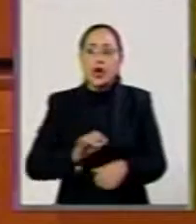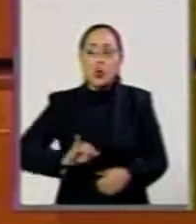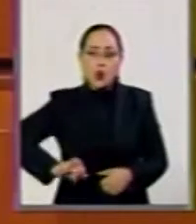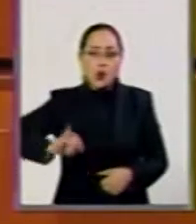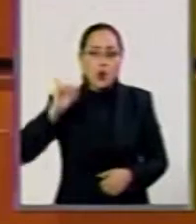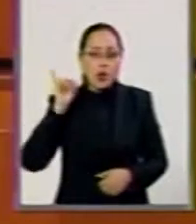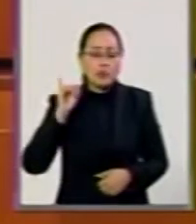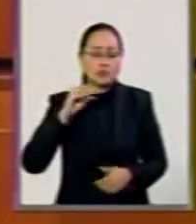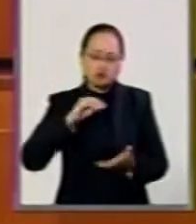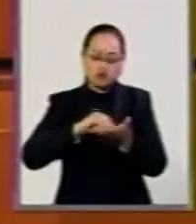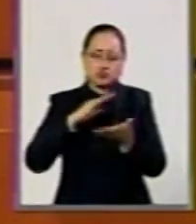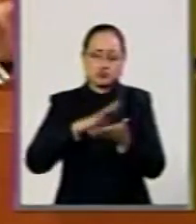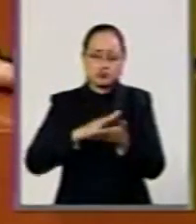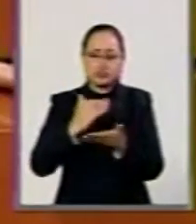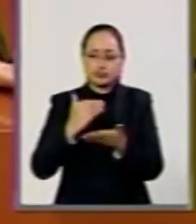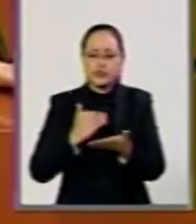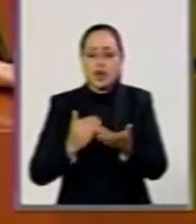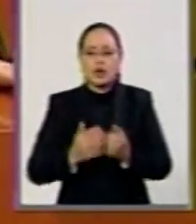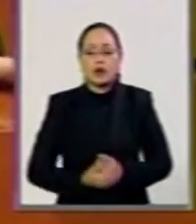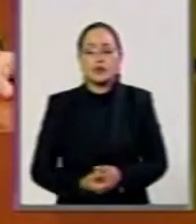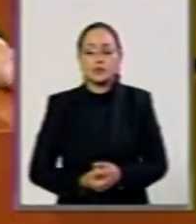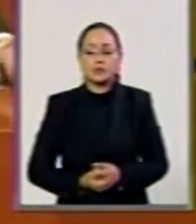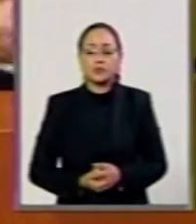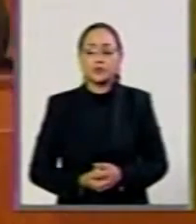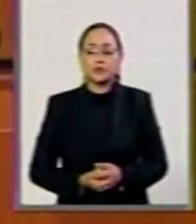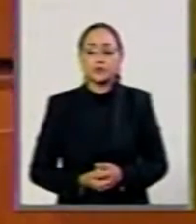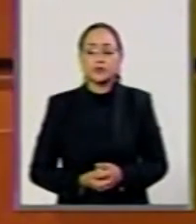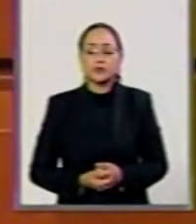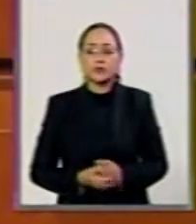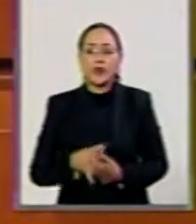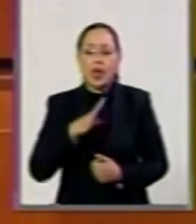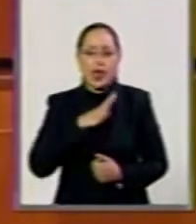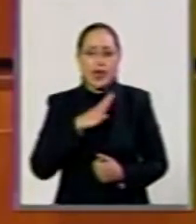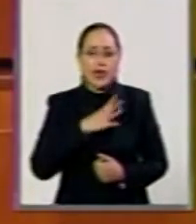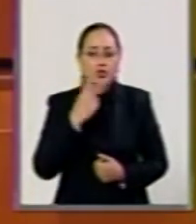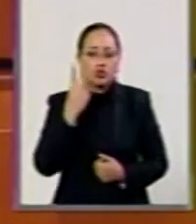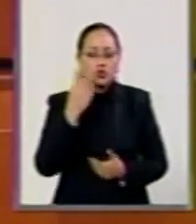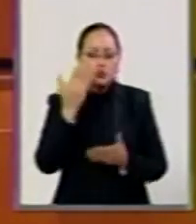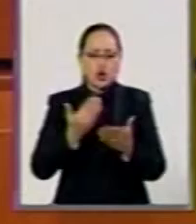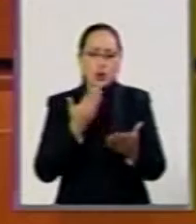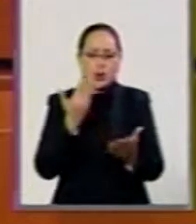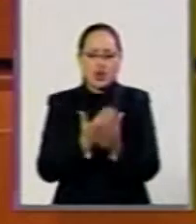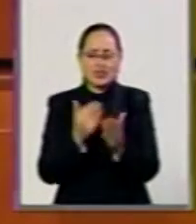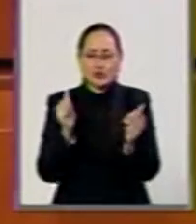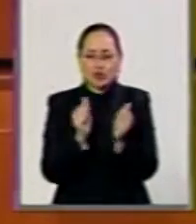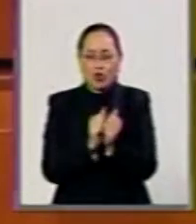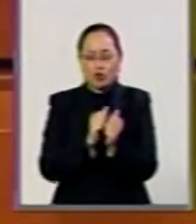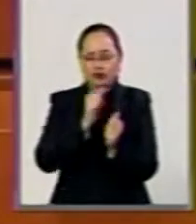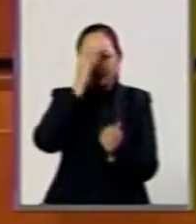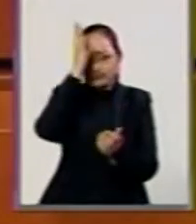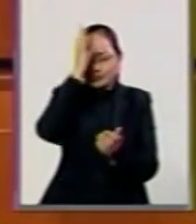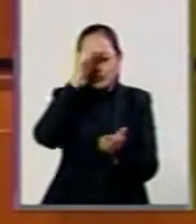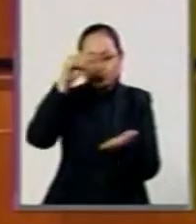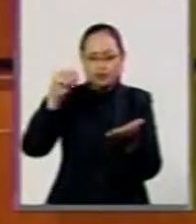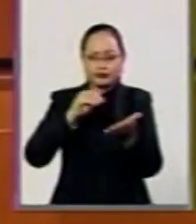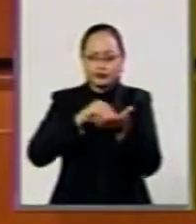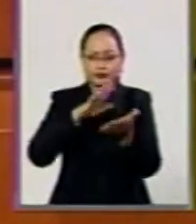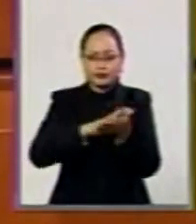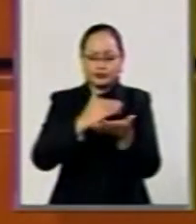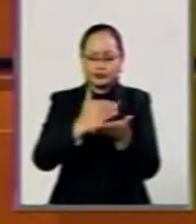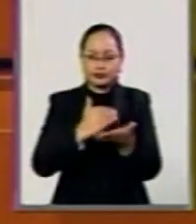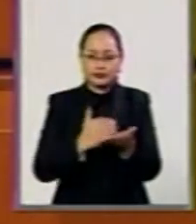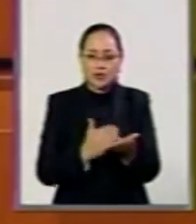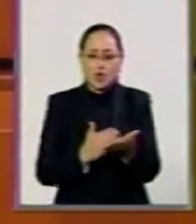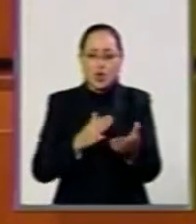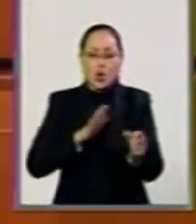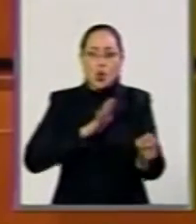pasado. Por un lado, había dos proposiciones con punto de acuerdo sobre los lineamientos de